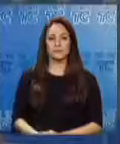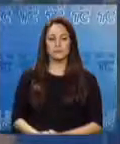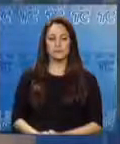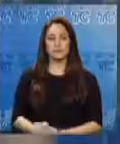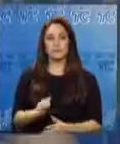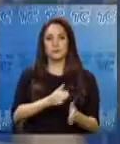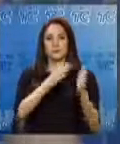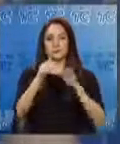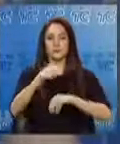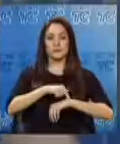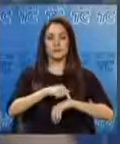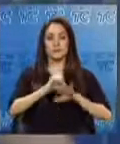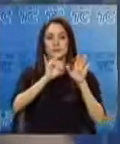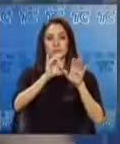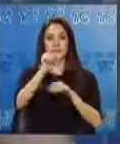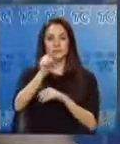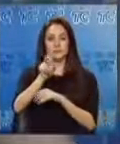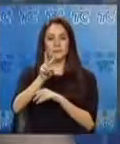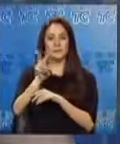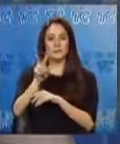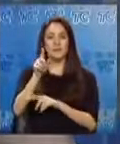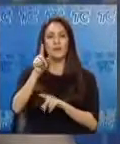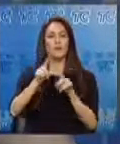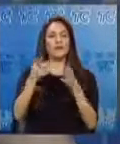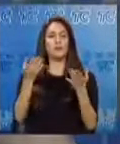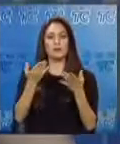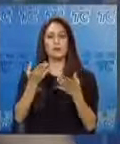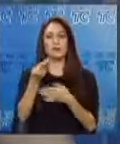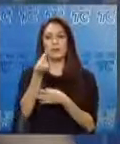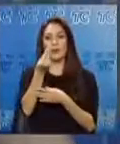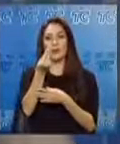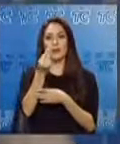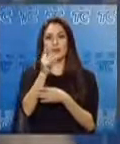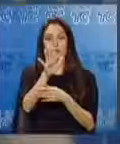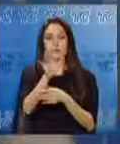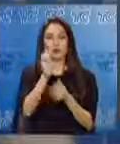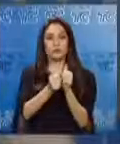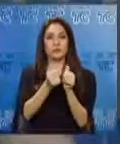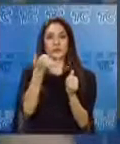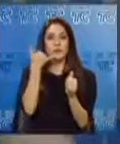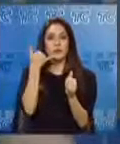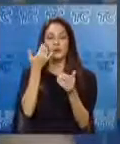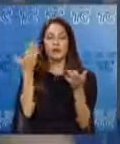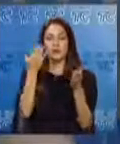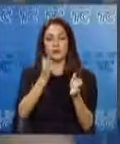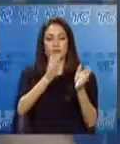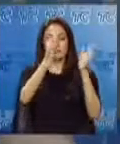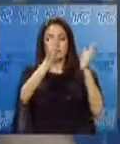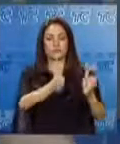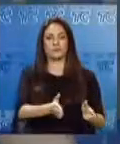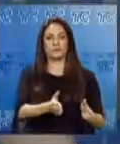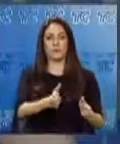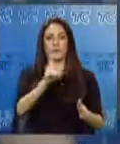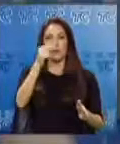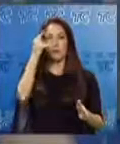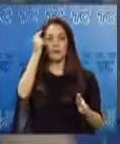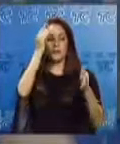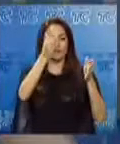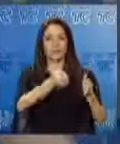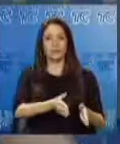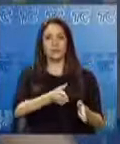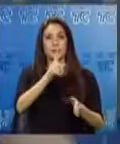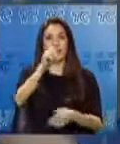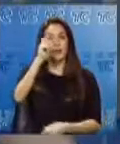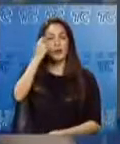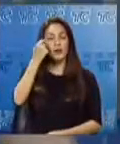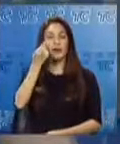En otro tema, 7 de la mañana, 22 minutos, varios puntos para cargar dinero a través del celular han sido instalados en instituciones públicas. Recordemos